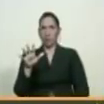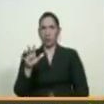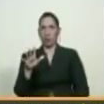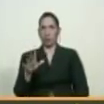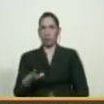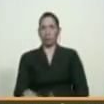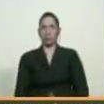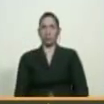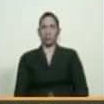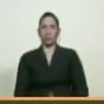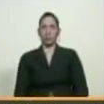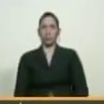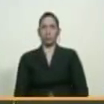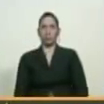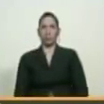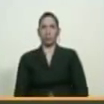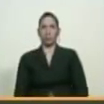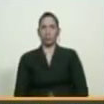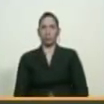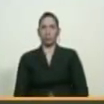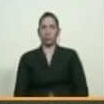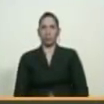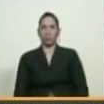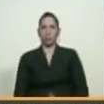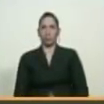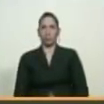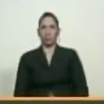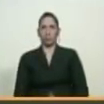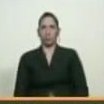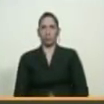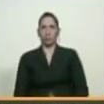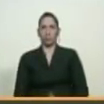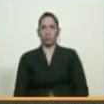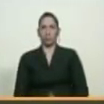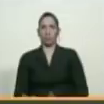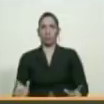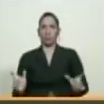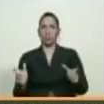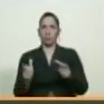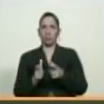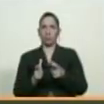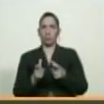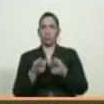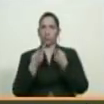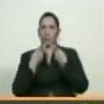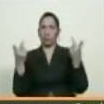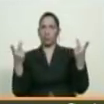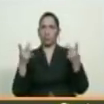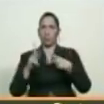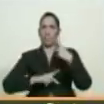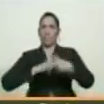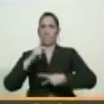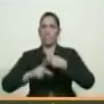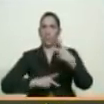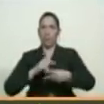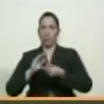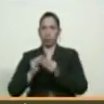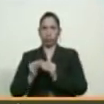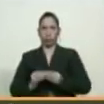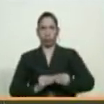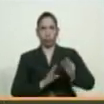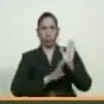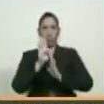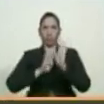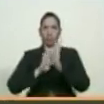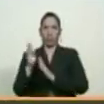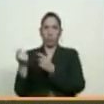Ahora mismo está en desarrollo en la sede del Banco Central de Venezuela una rueda de prensa con motivo al plan de recuperación y crecimiento económico. En el